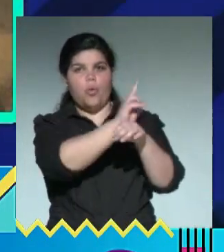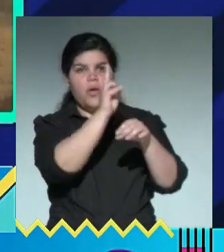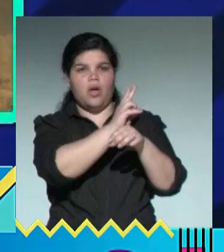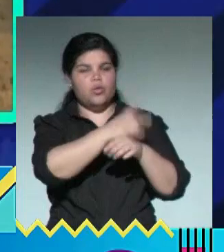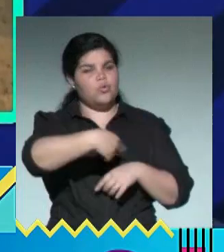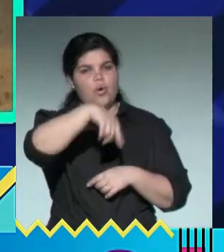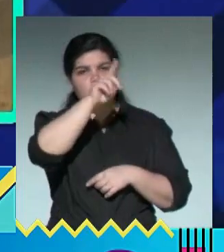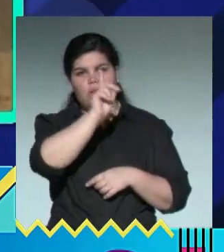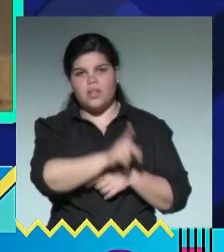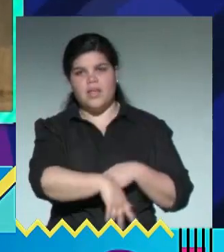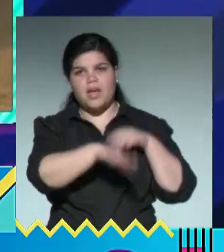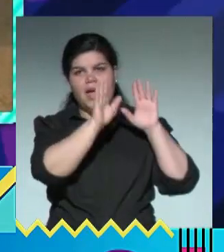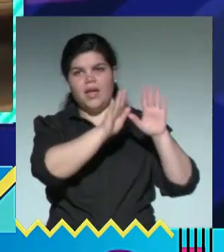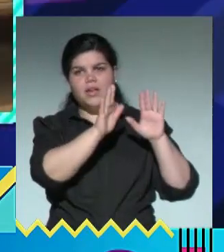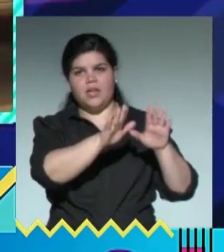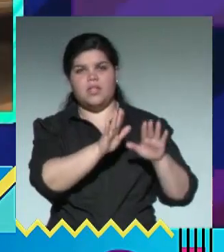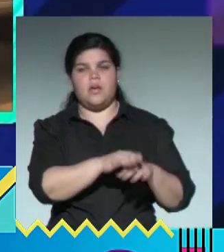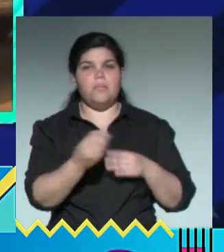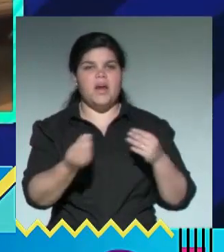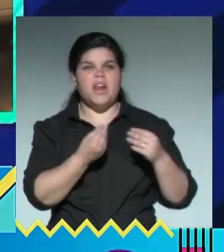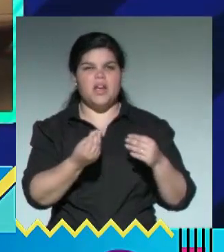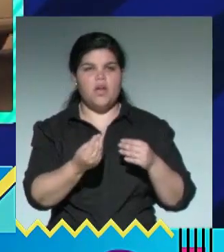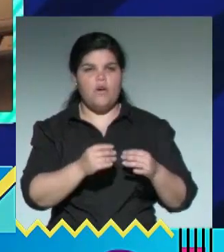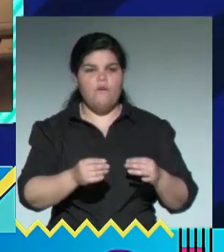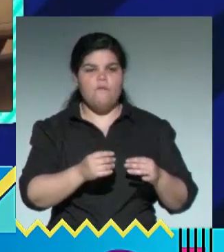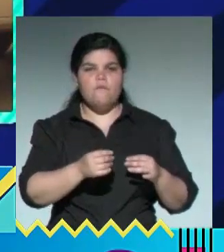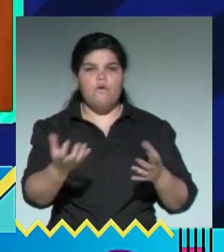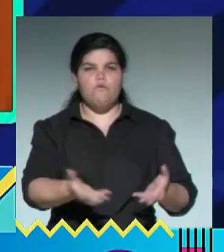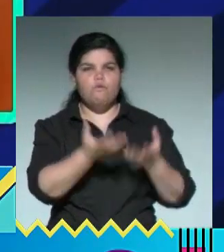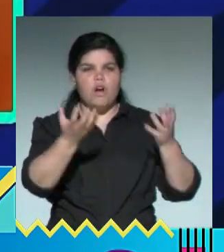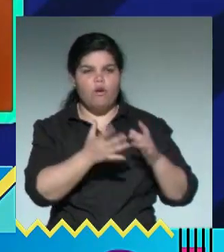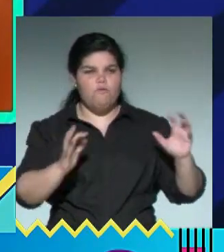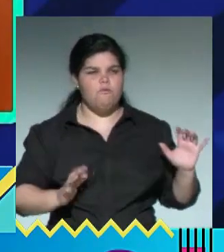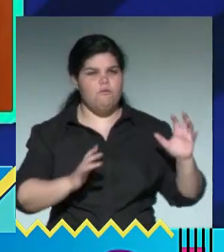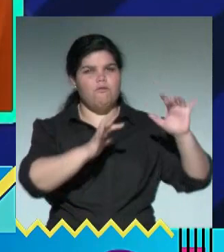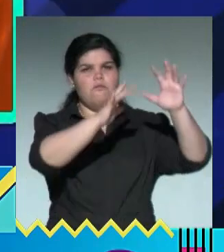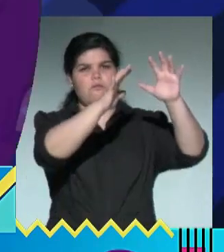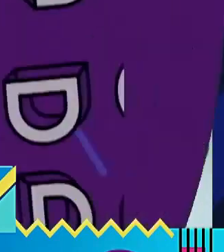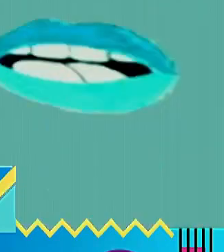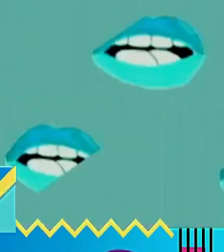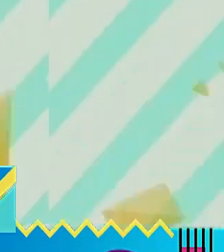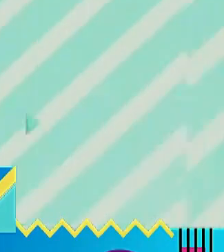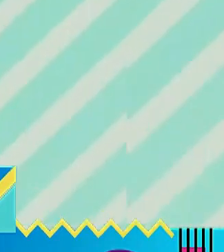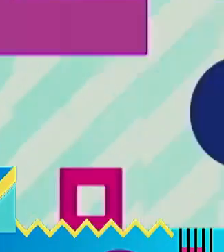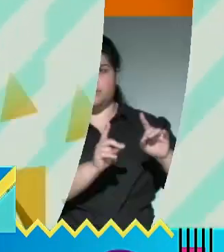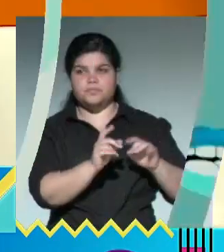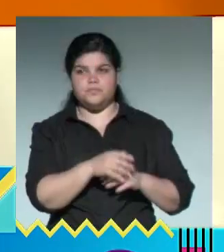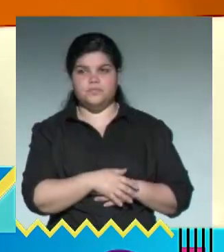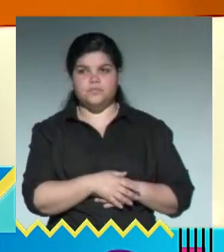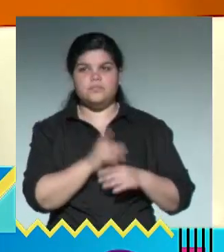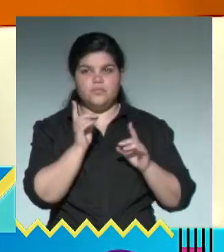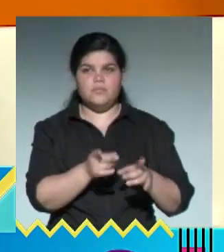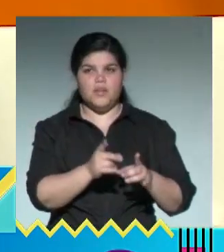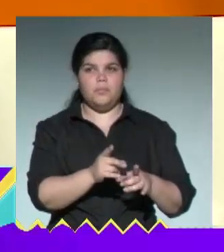que vino el fuego tratamos de evitar que no solo que dañen las antenas, sino que había mucho combustible en las dos casas